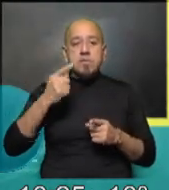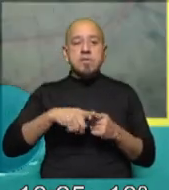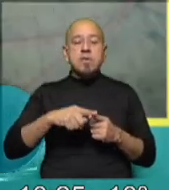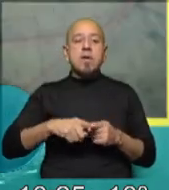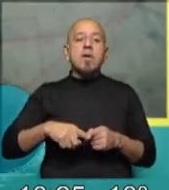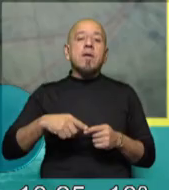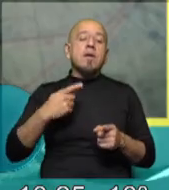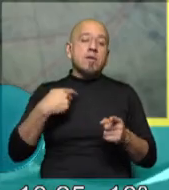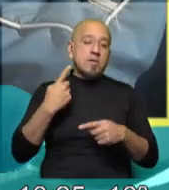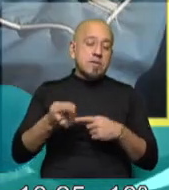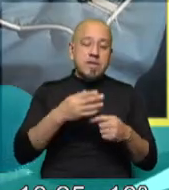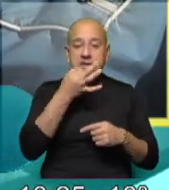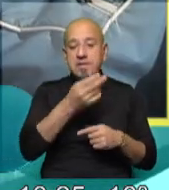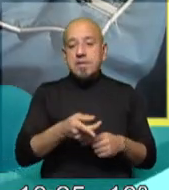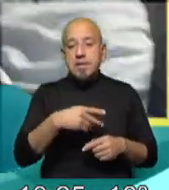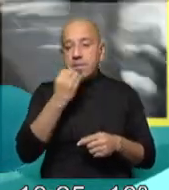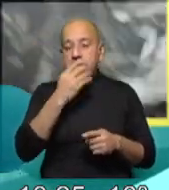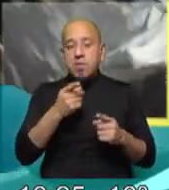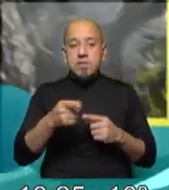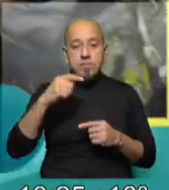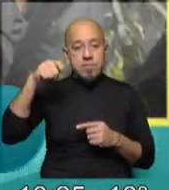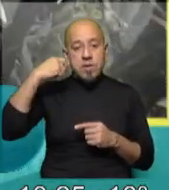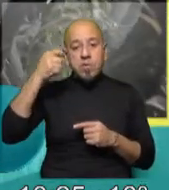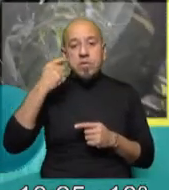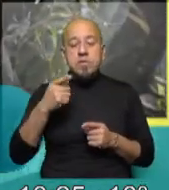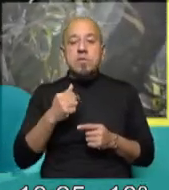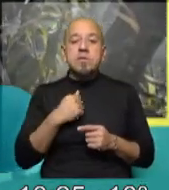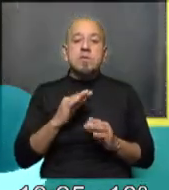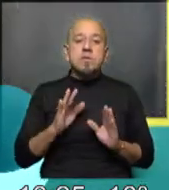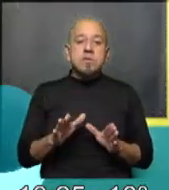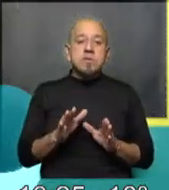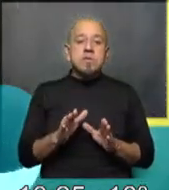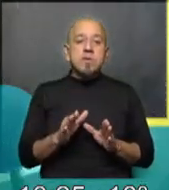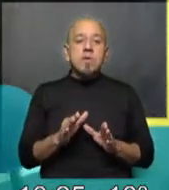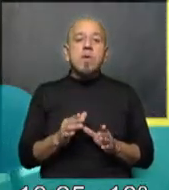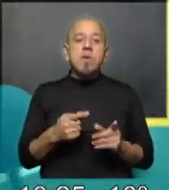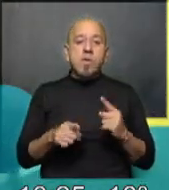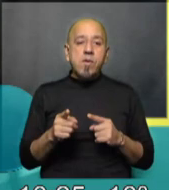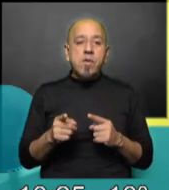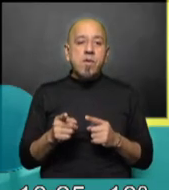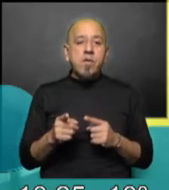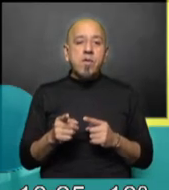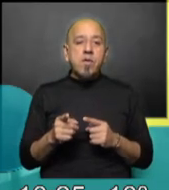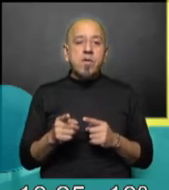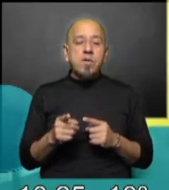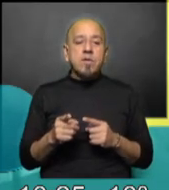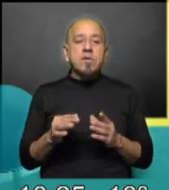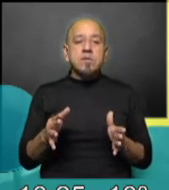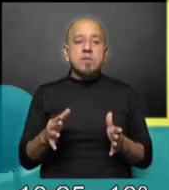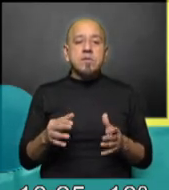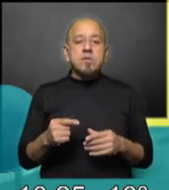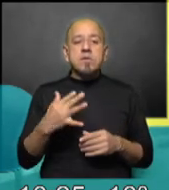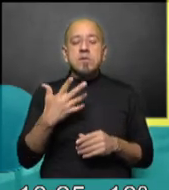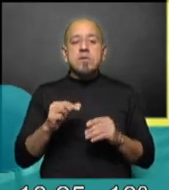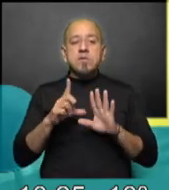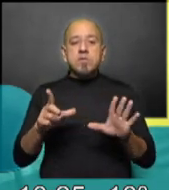argentina y sucesivamente. En este caso, yo diría que es una de las mejores películas de los últimos 5 o 7 años.